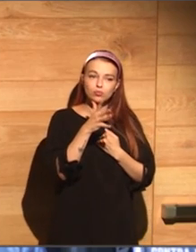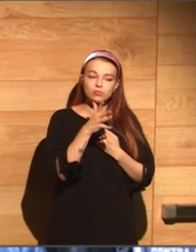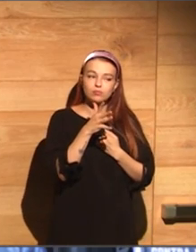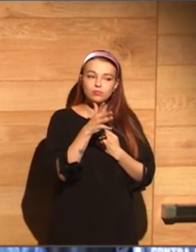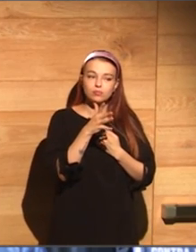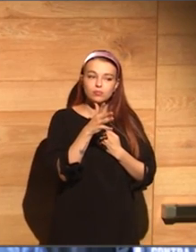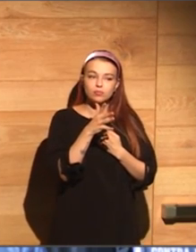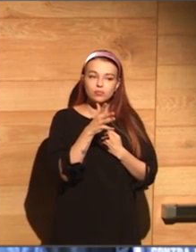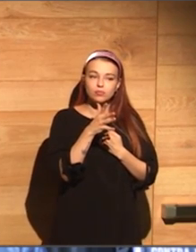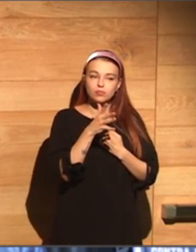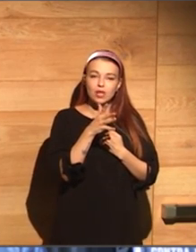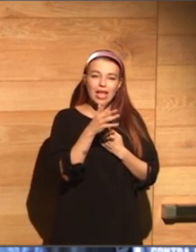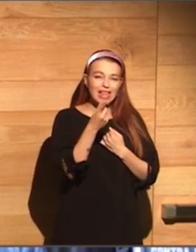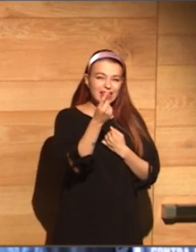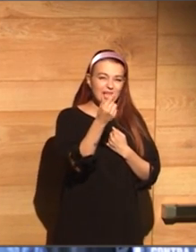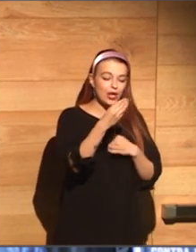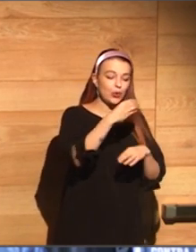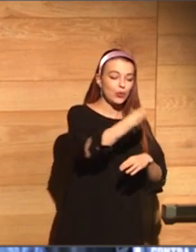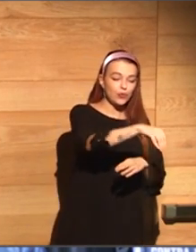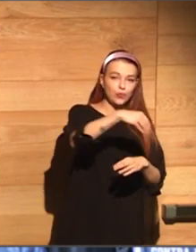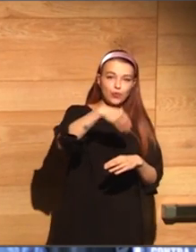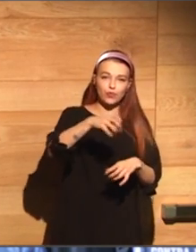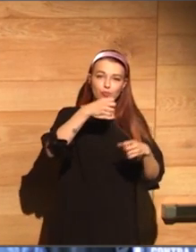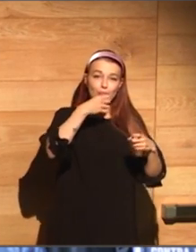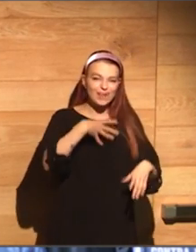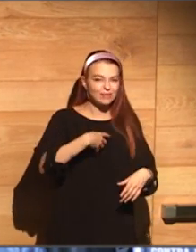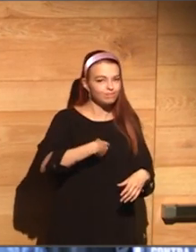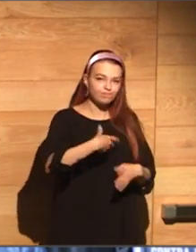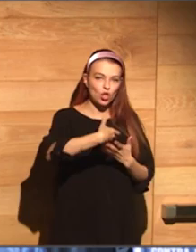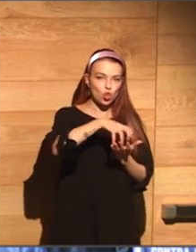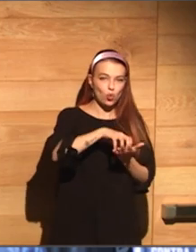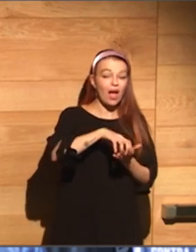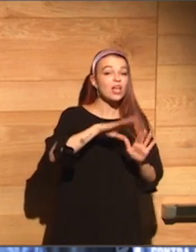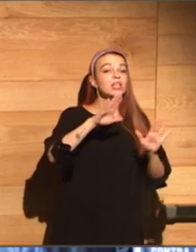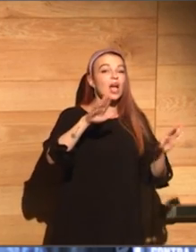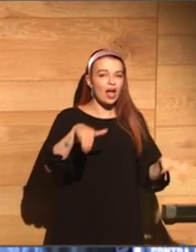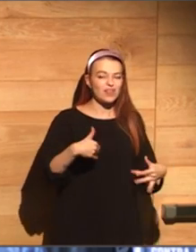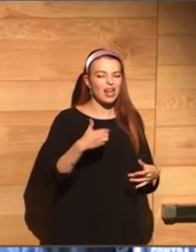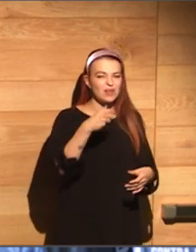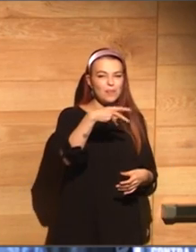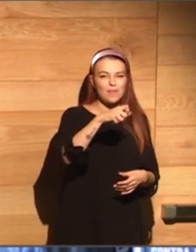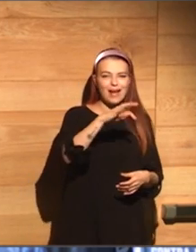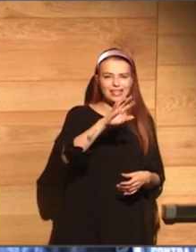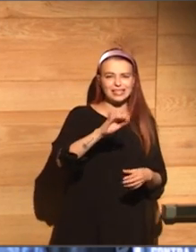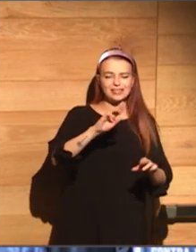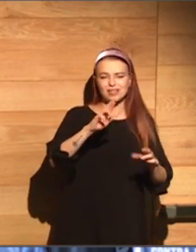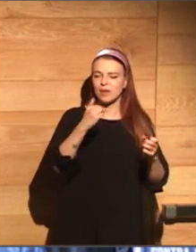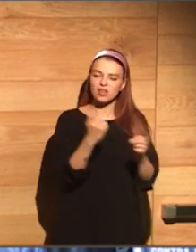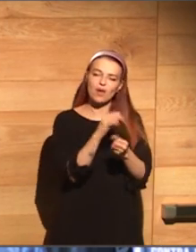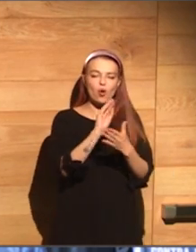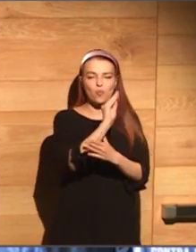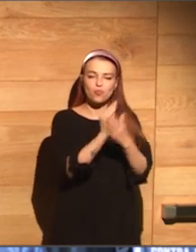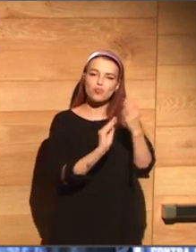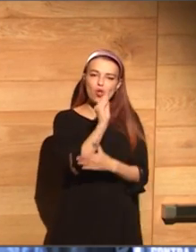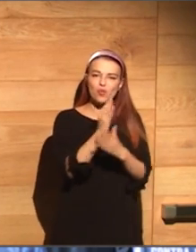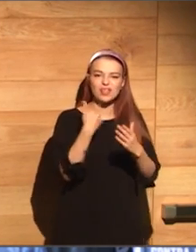lo que le correspondía, y eso creó una pequeña disensión llegado un momento, y también Matas se cansó de producir por edad y porque no le interesaba